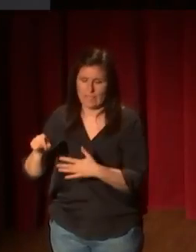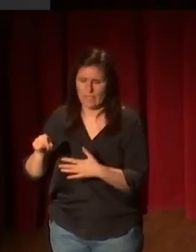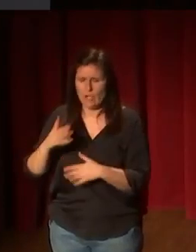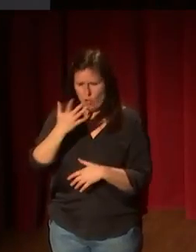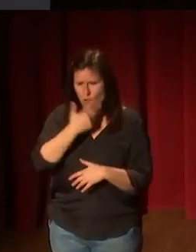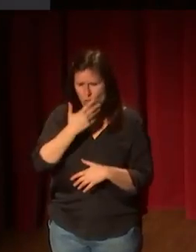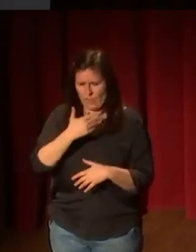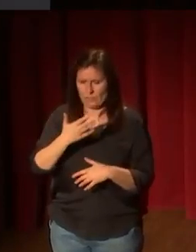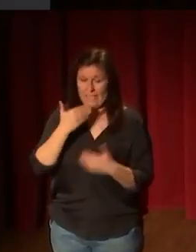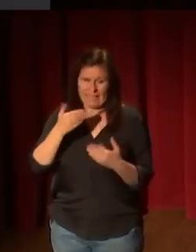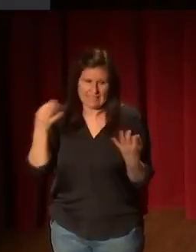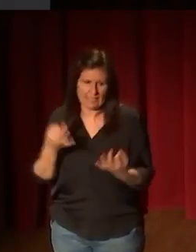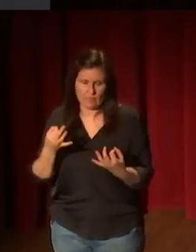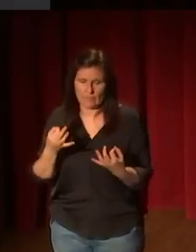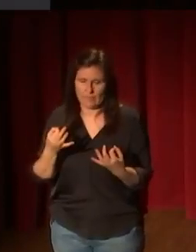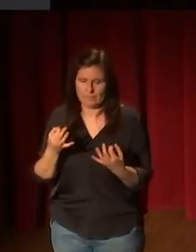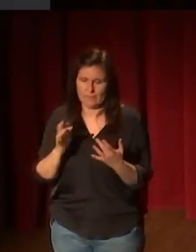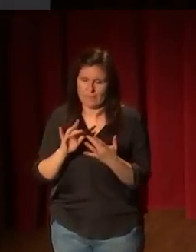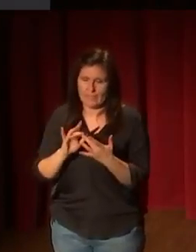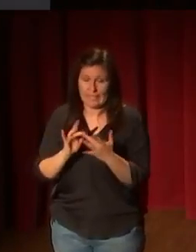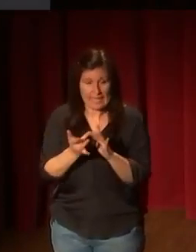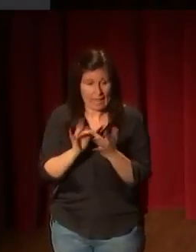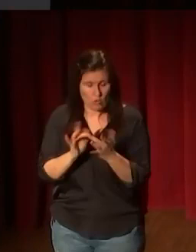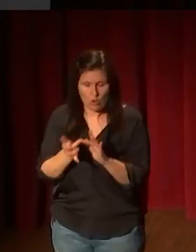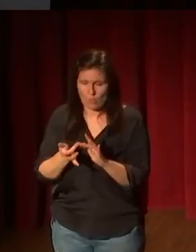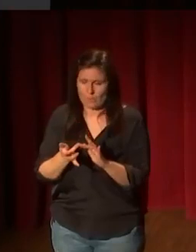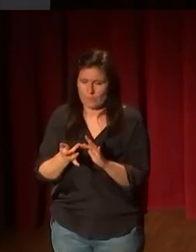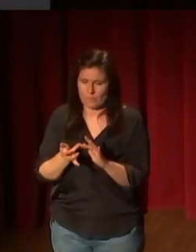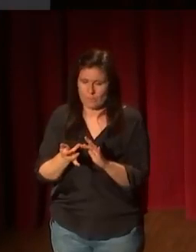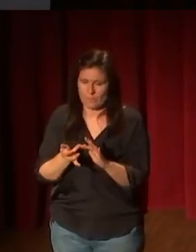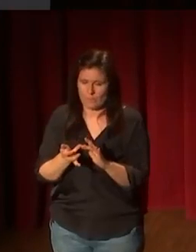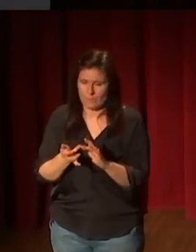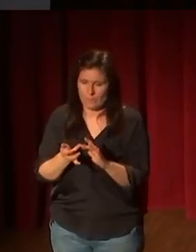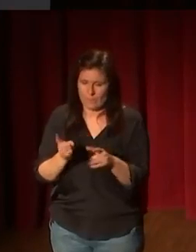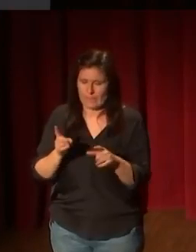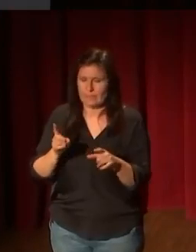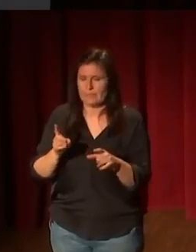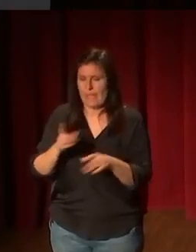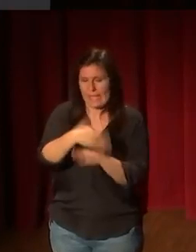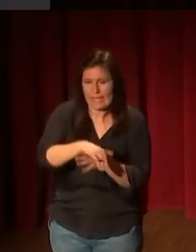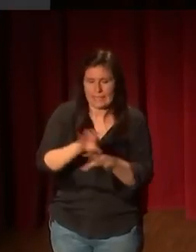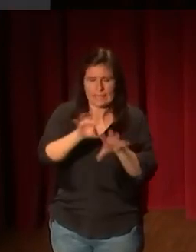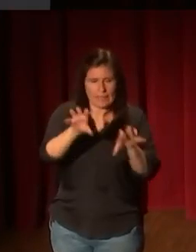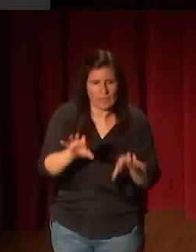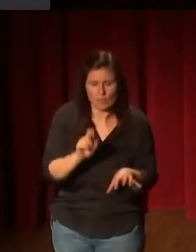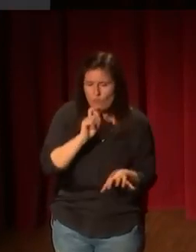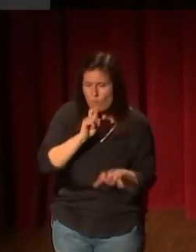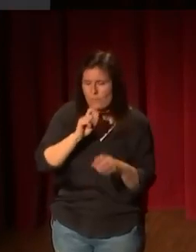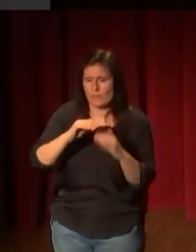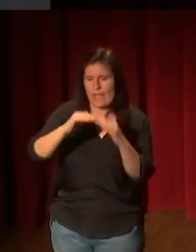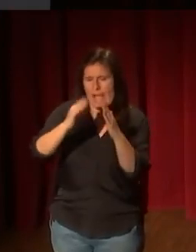conocemos gracias a una relación que daba cuenta pormenorizada de cómo se adornaron las calles de los arcos